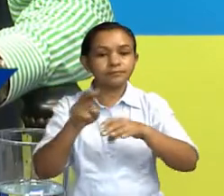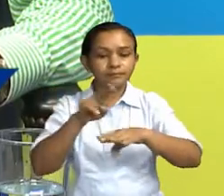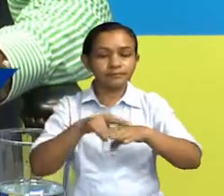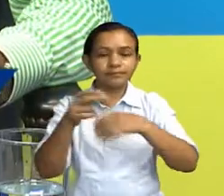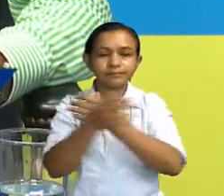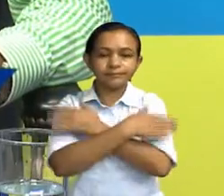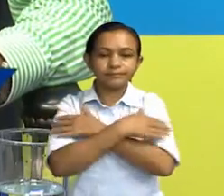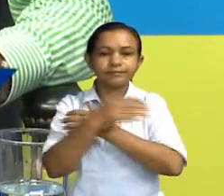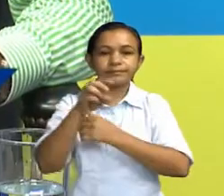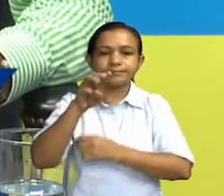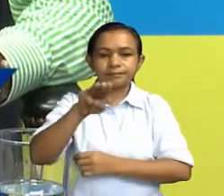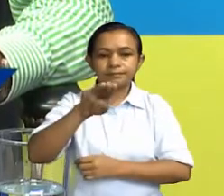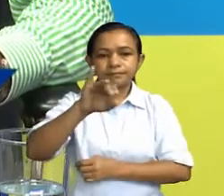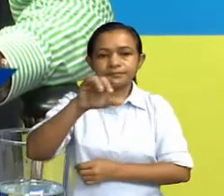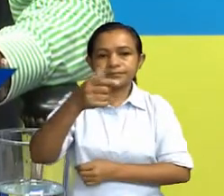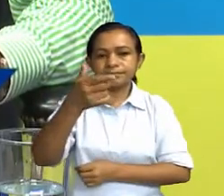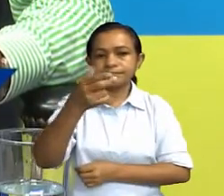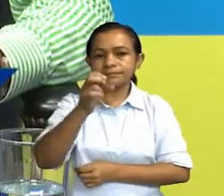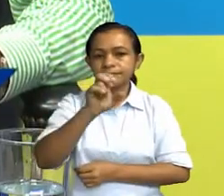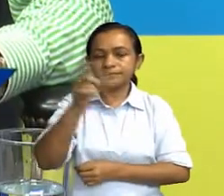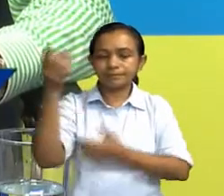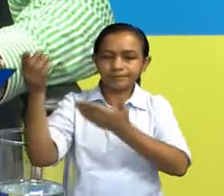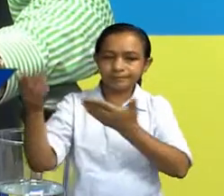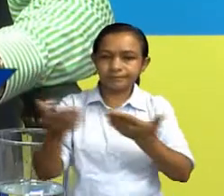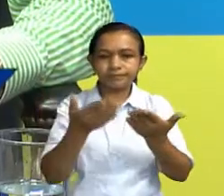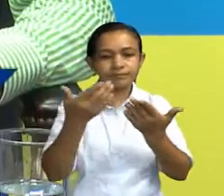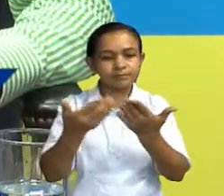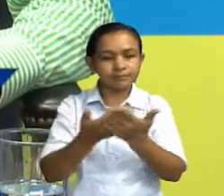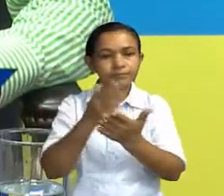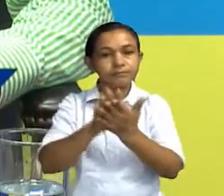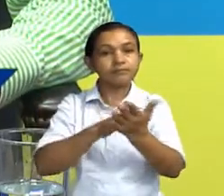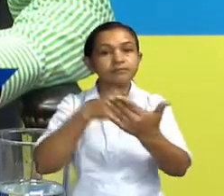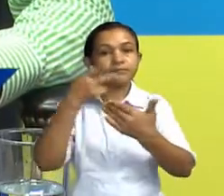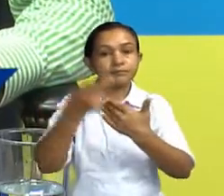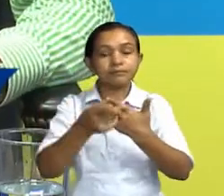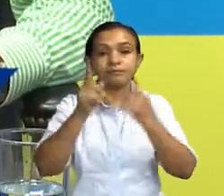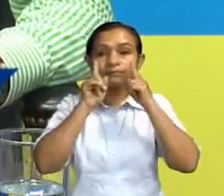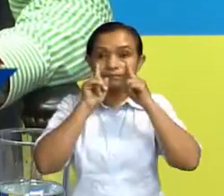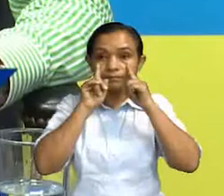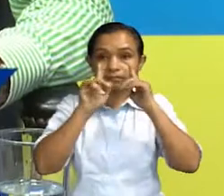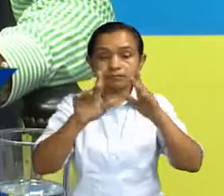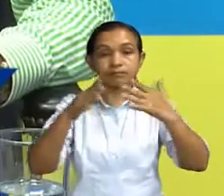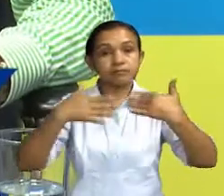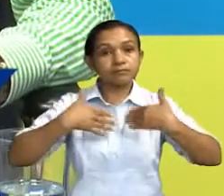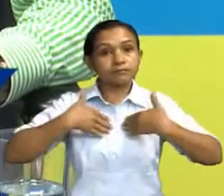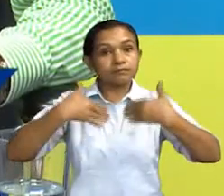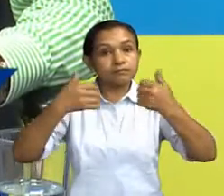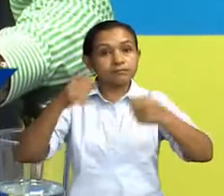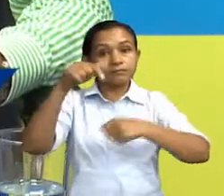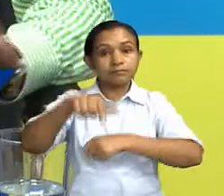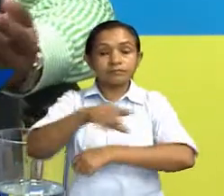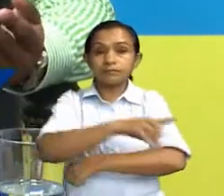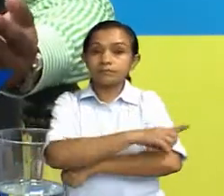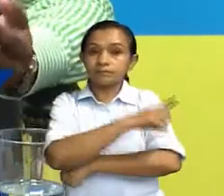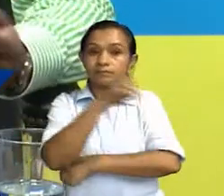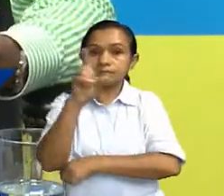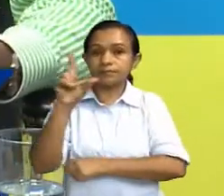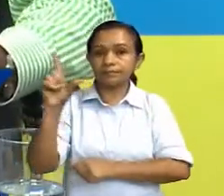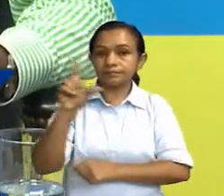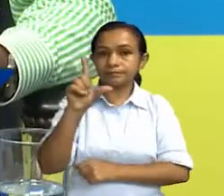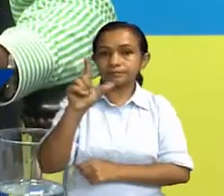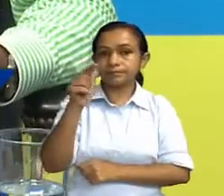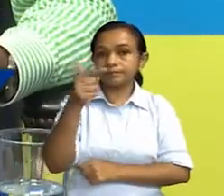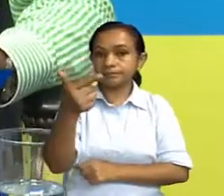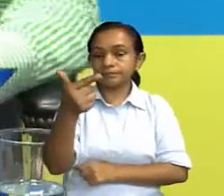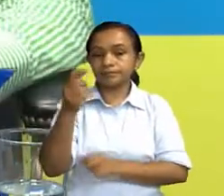saluda Miguel Carranza Mena y les doy la bienvenida a un programa más de Prevenir es Salud. Hoy, lunes 7